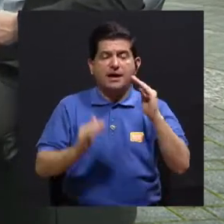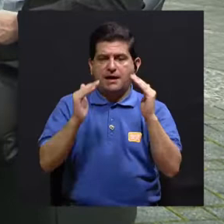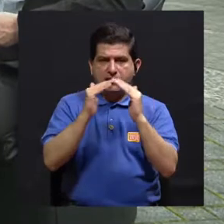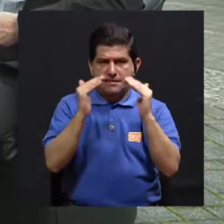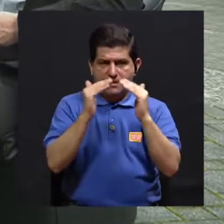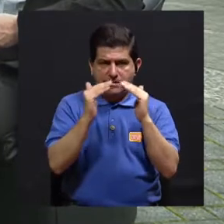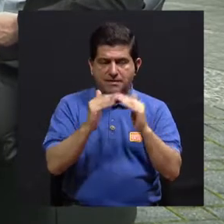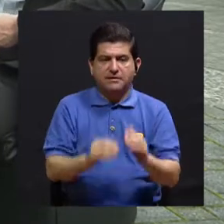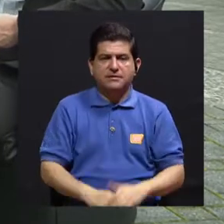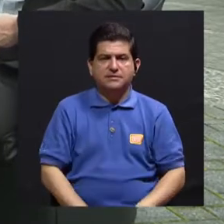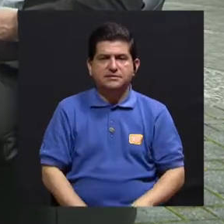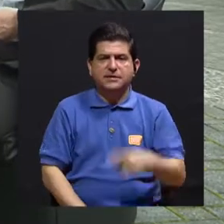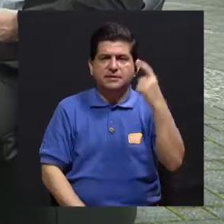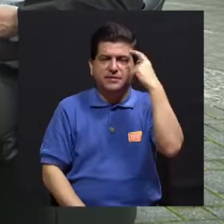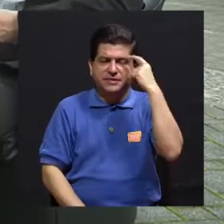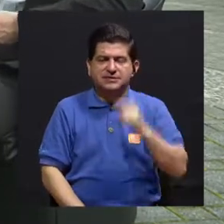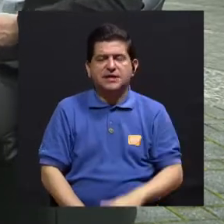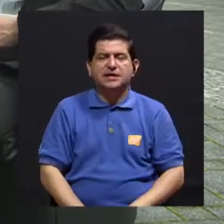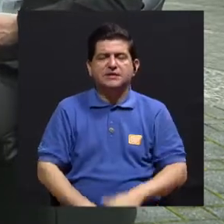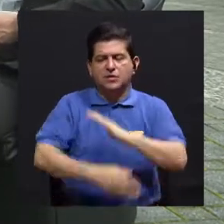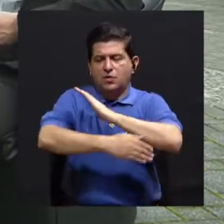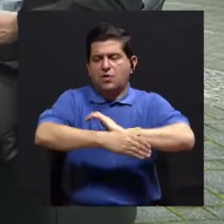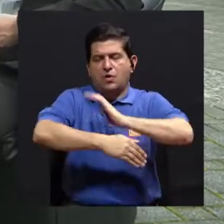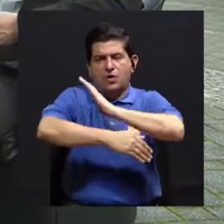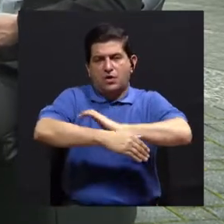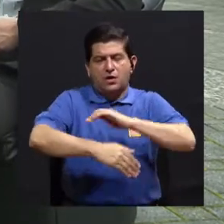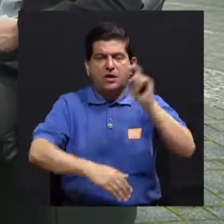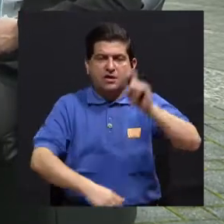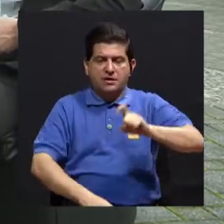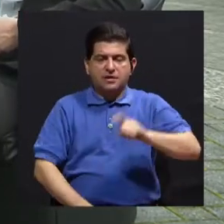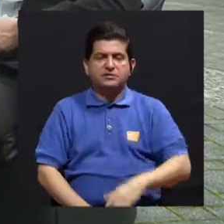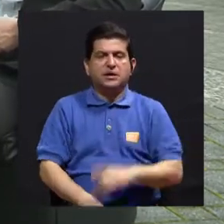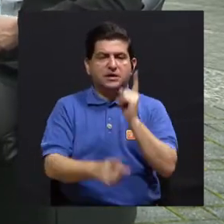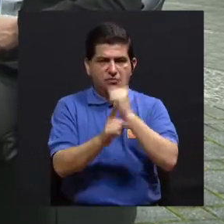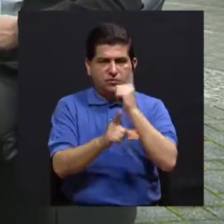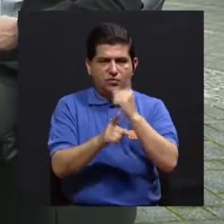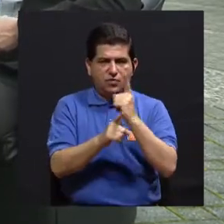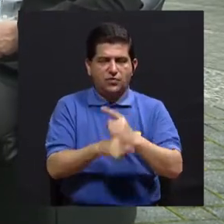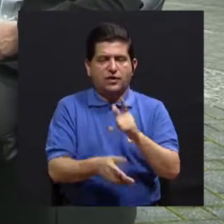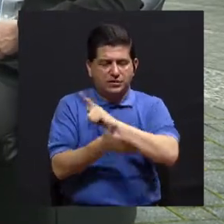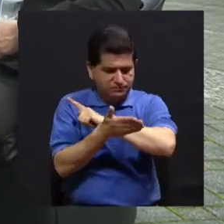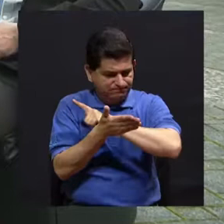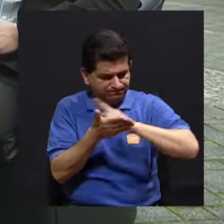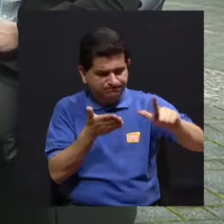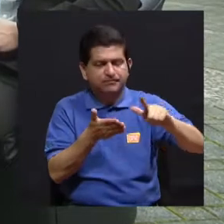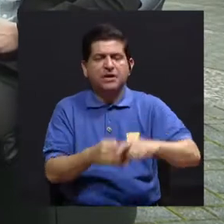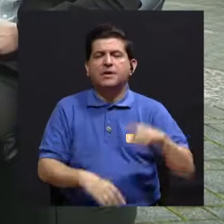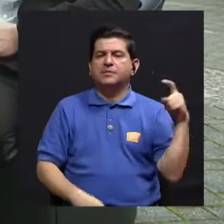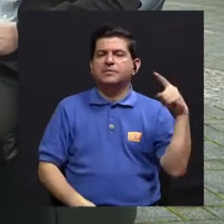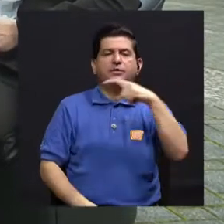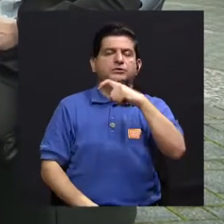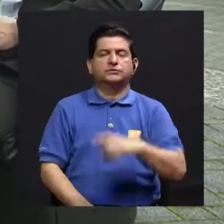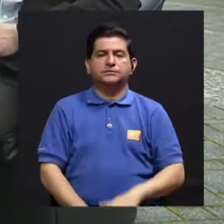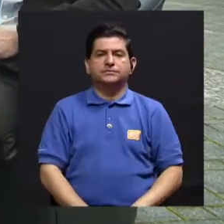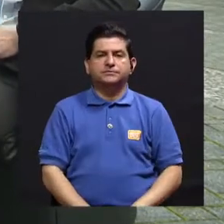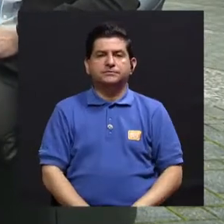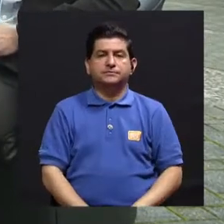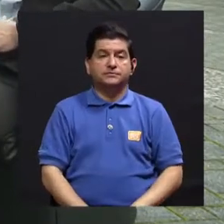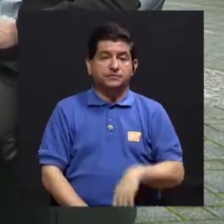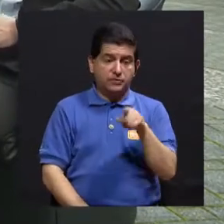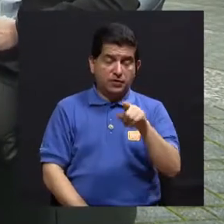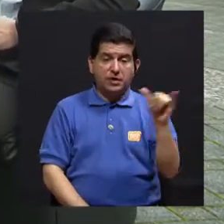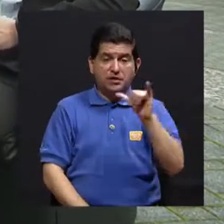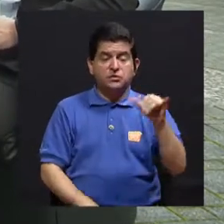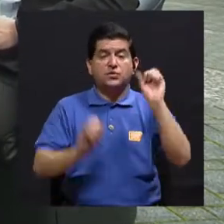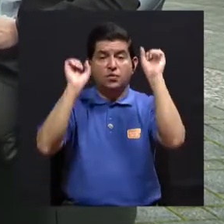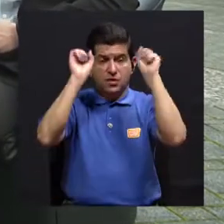casas los perros, ¿verdad?, las mascotas, pues que tienen que estar también adecuadamente para desparasitados, uh-huh, porque pues llegan a